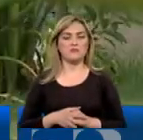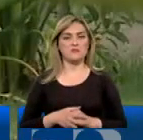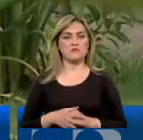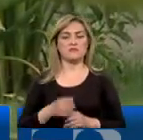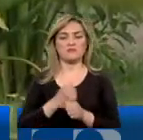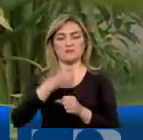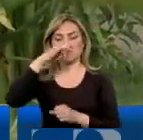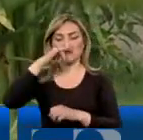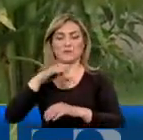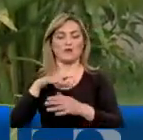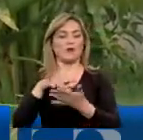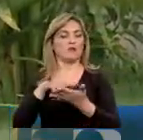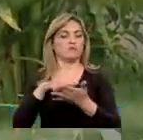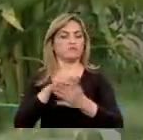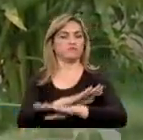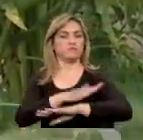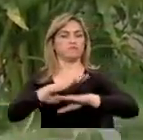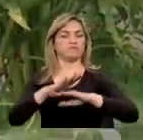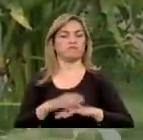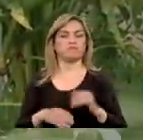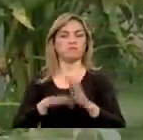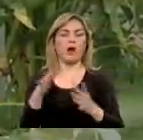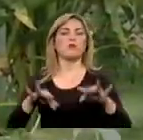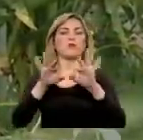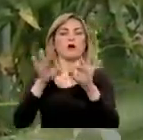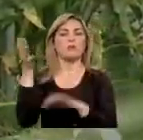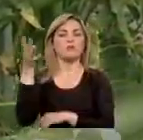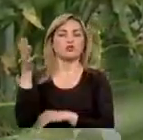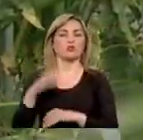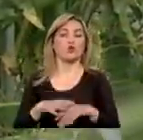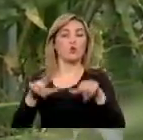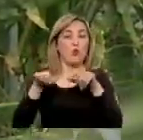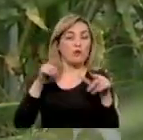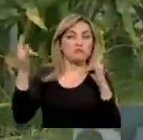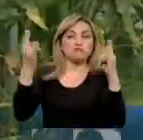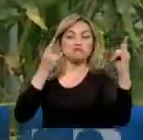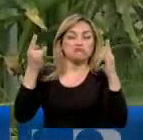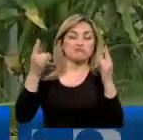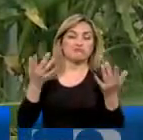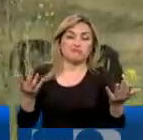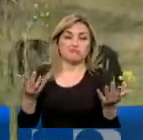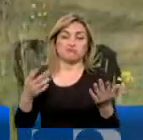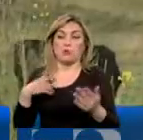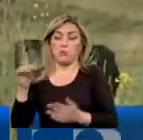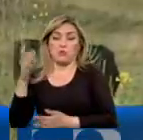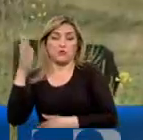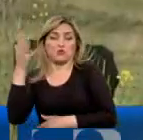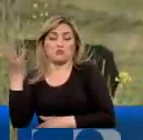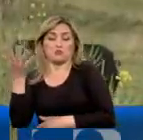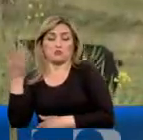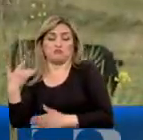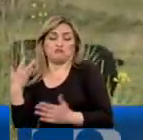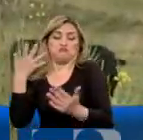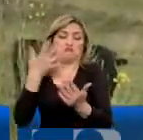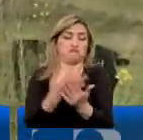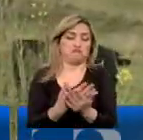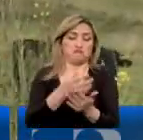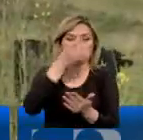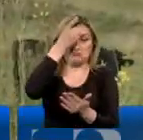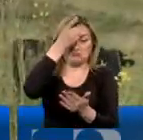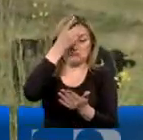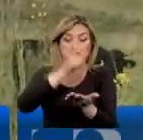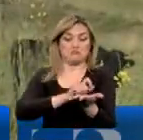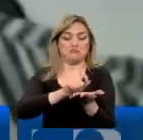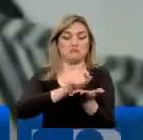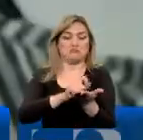niños. La clave está en los profesores. En los lugares donde no hay conexión, ellos han ido a las casas para entregar las tareas al menos una vez a